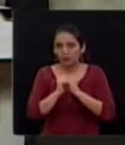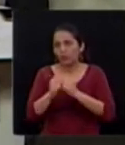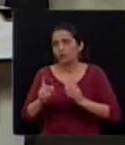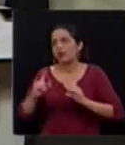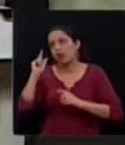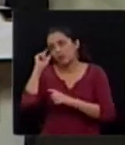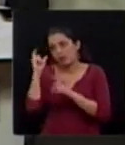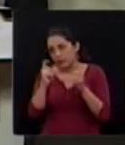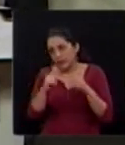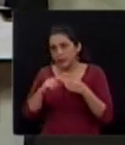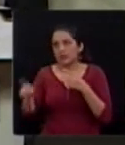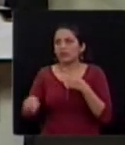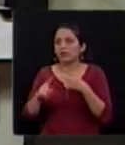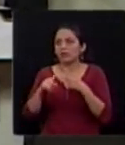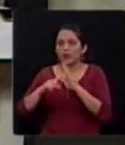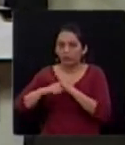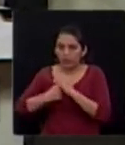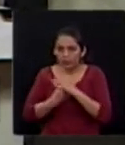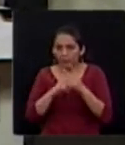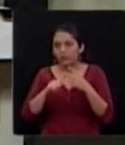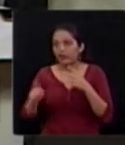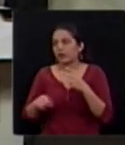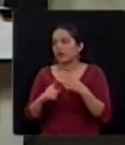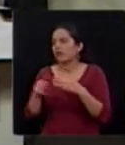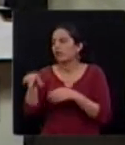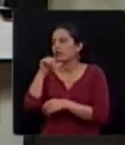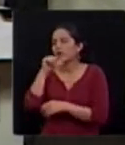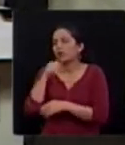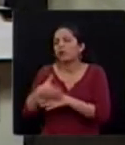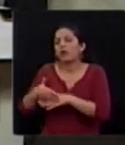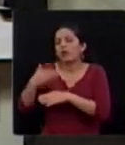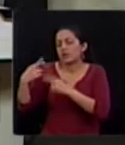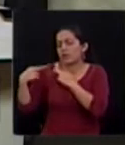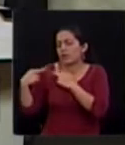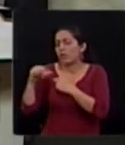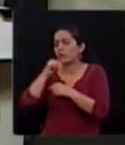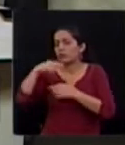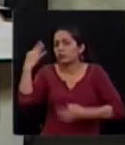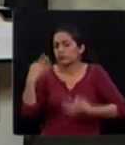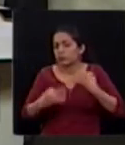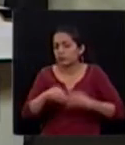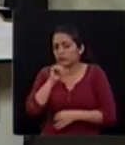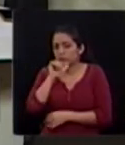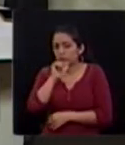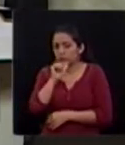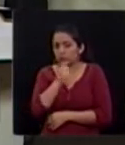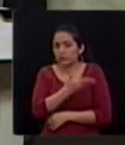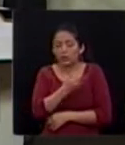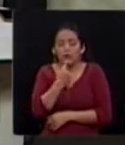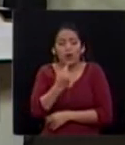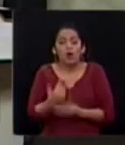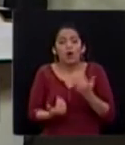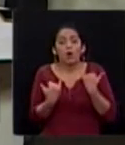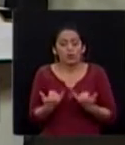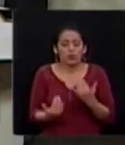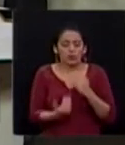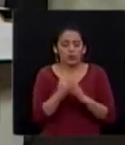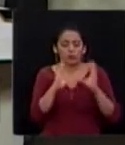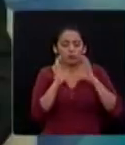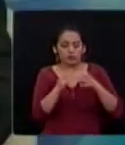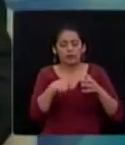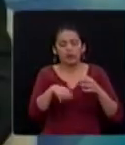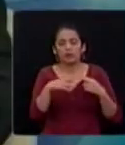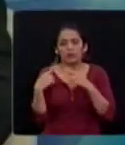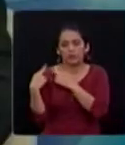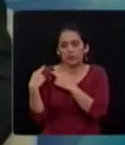país. Por lo tanto, crea una organización, una instancia que está por fuera de la institucionalidad para que pueda canalizar investigaciones que puedan